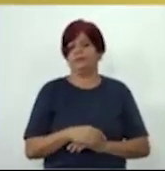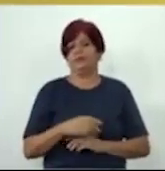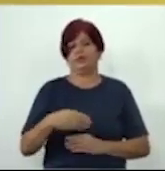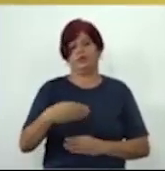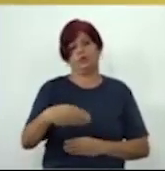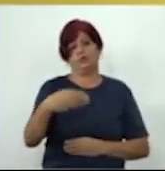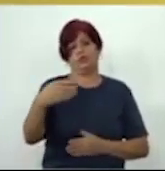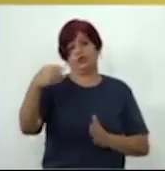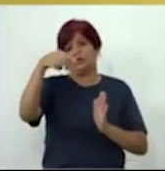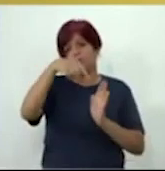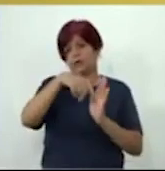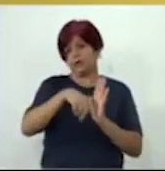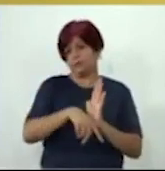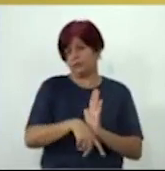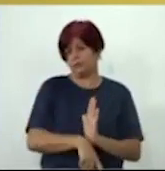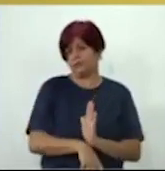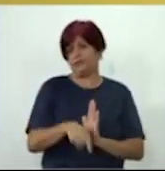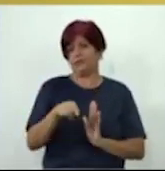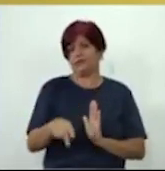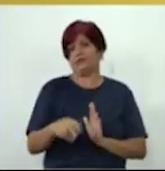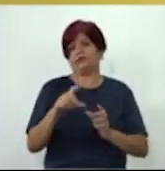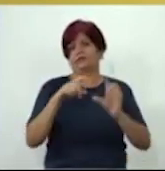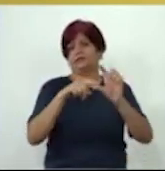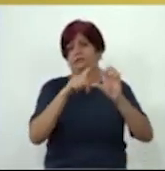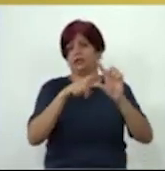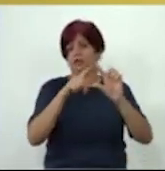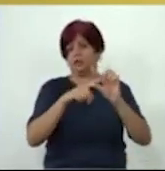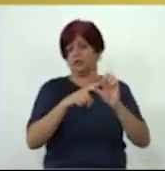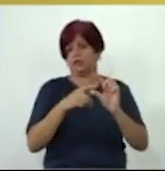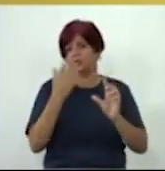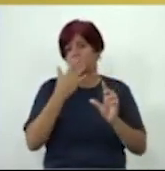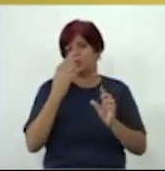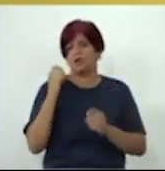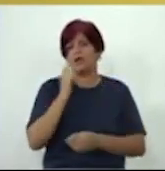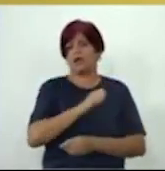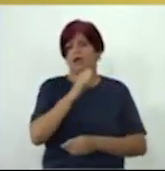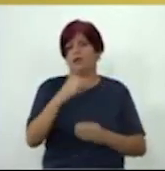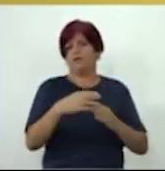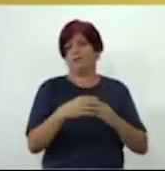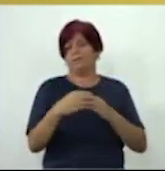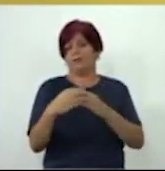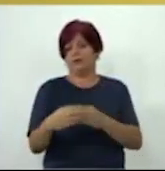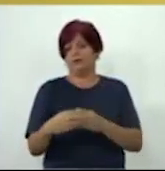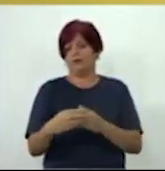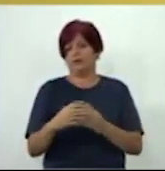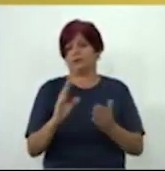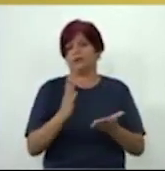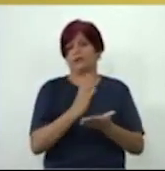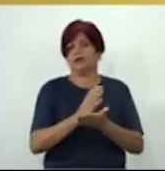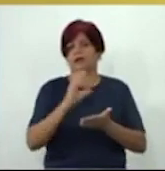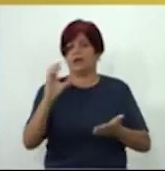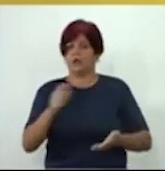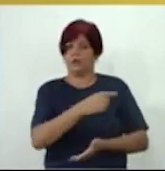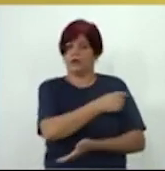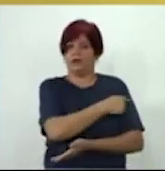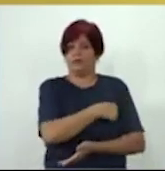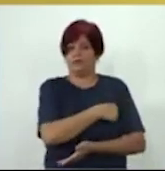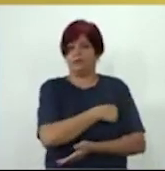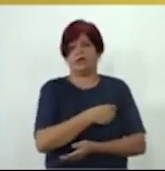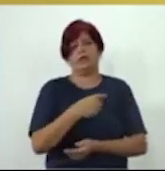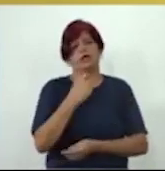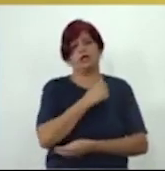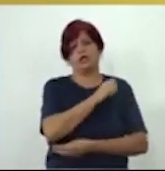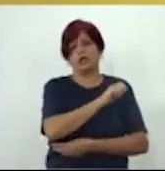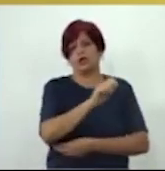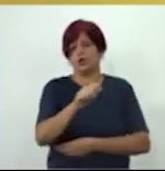continuar profundizando en este contenido con sus tutores de la escuela primaria y con los profesores de